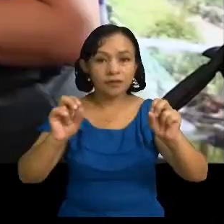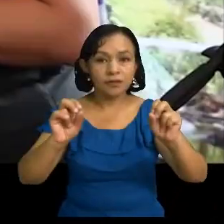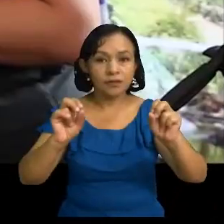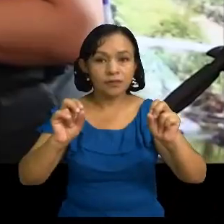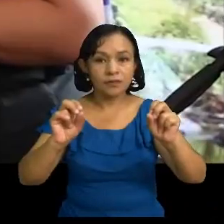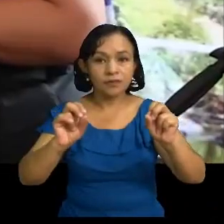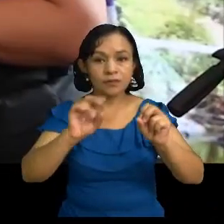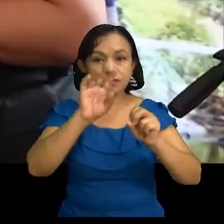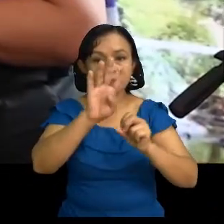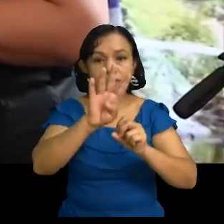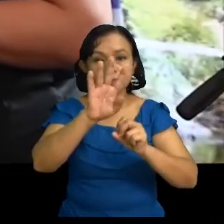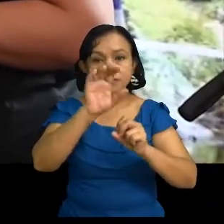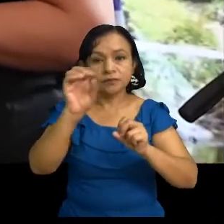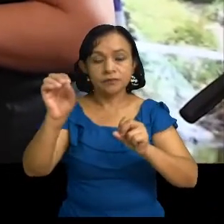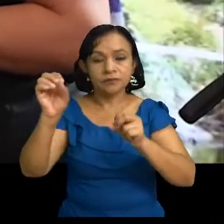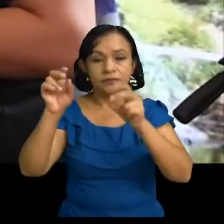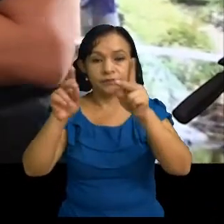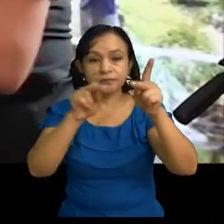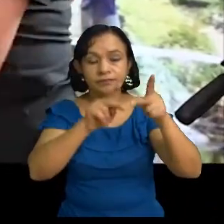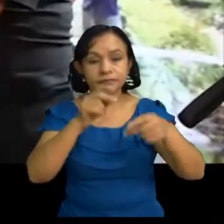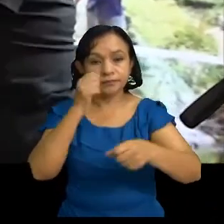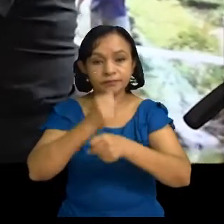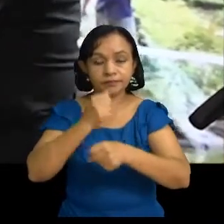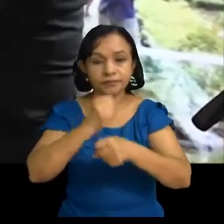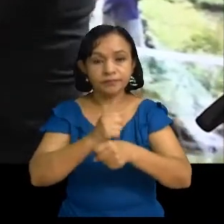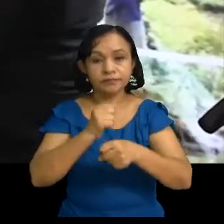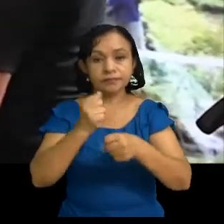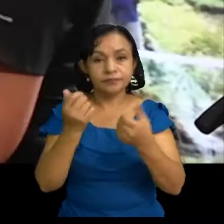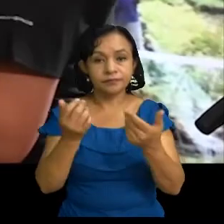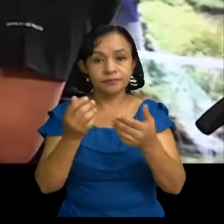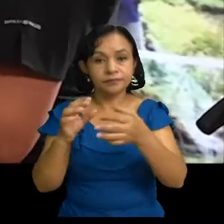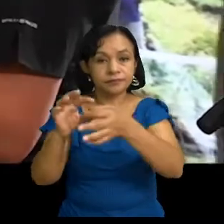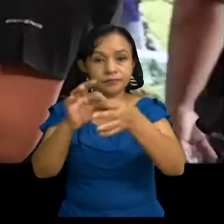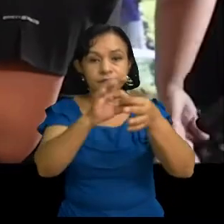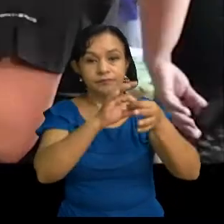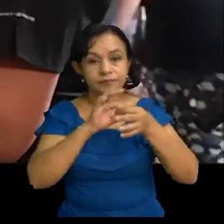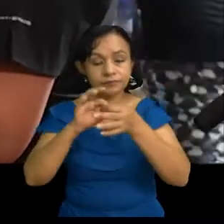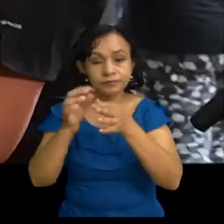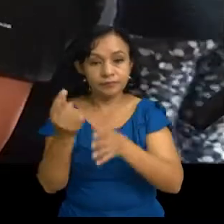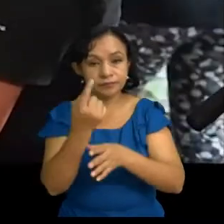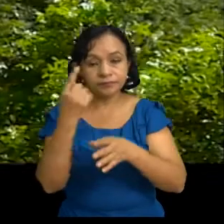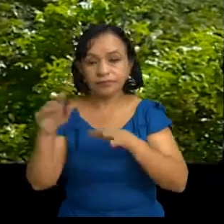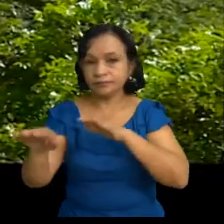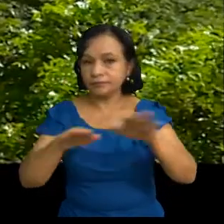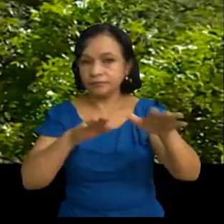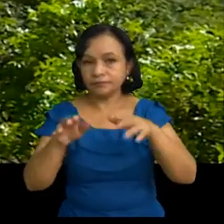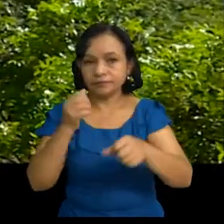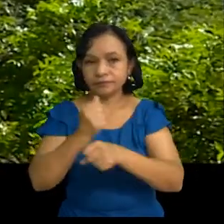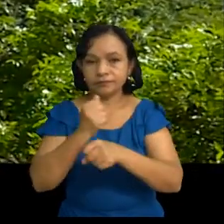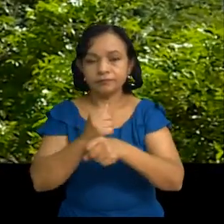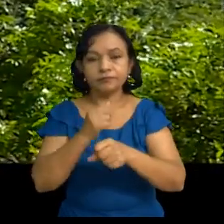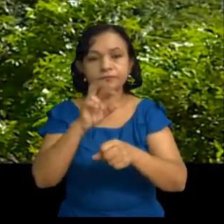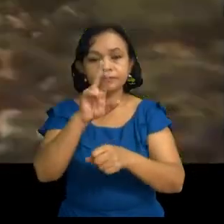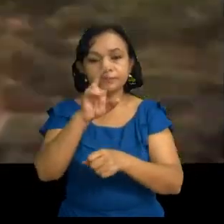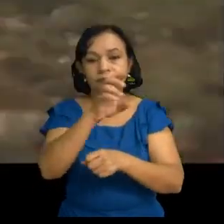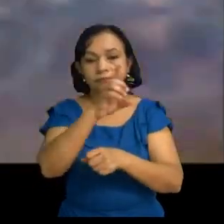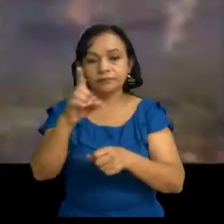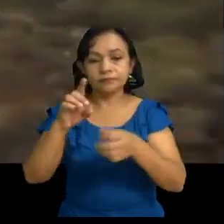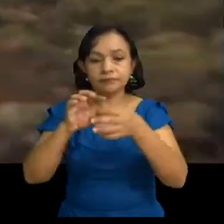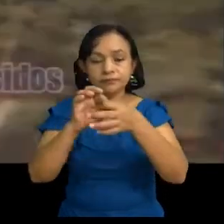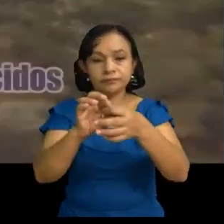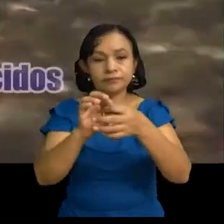400 trabajadores del mar en a los de solo no hacemos esto tenemos la red de observadores